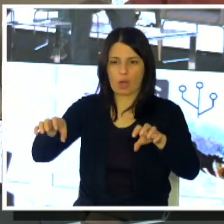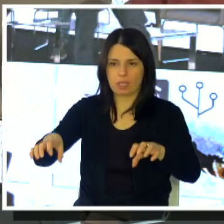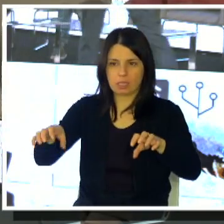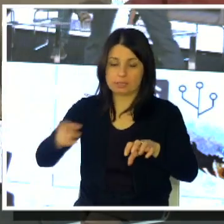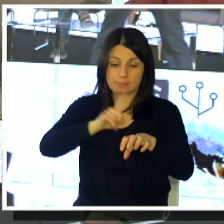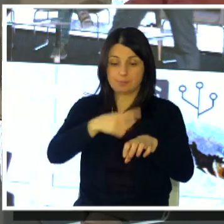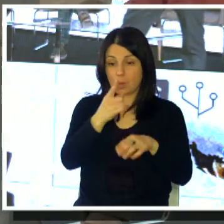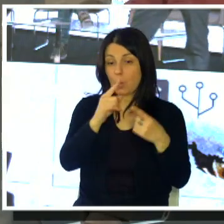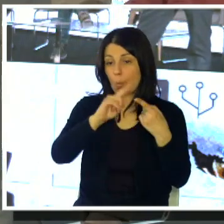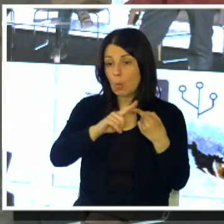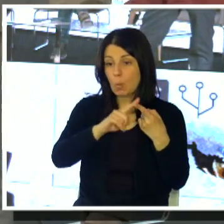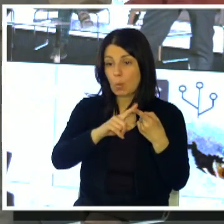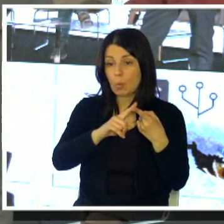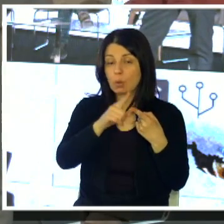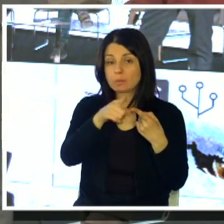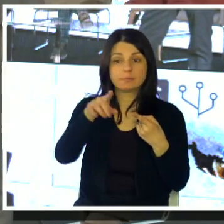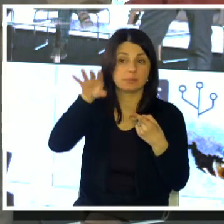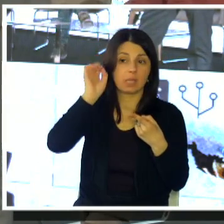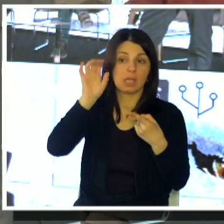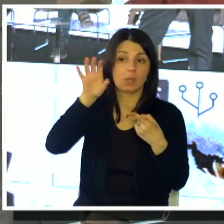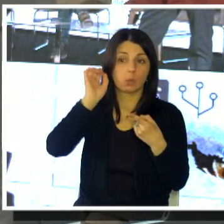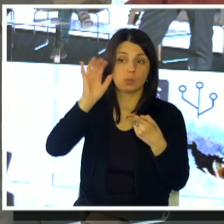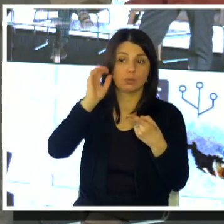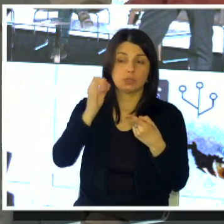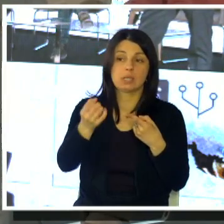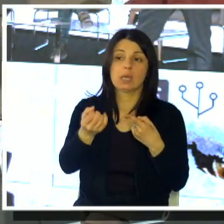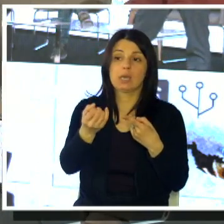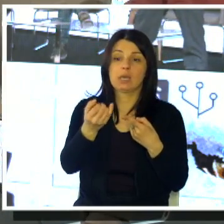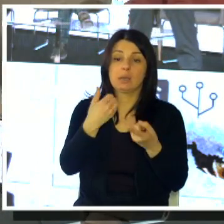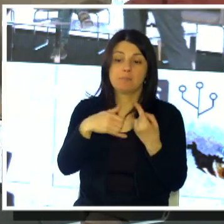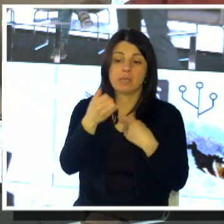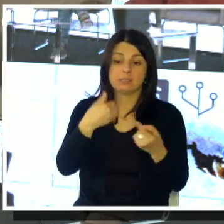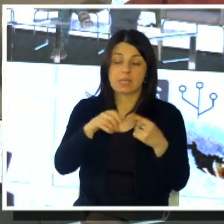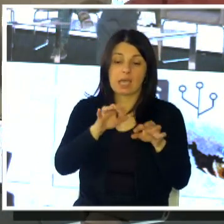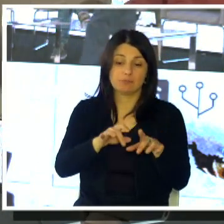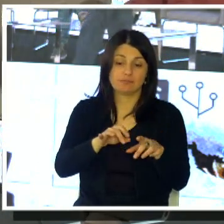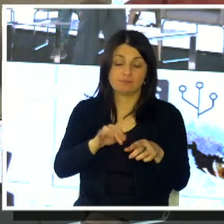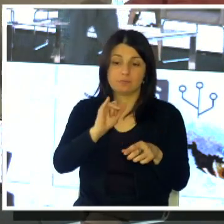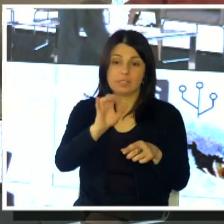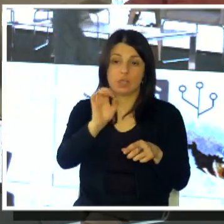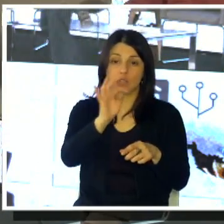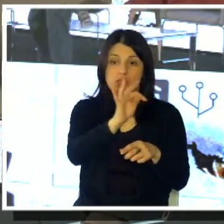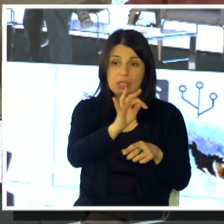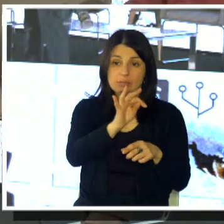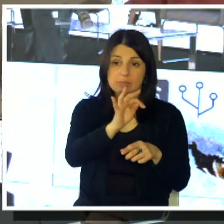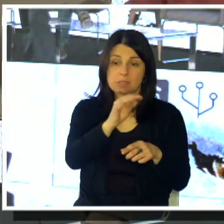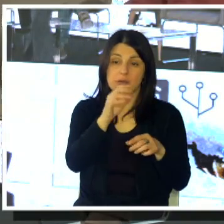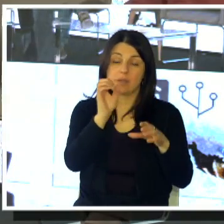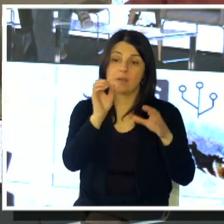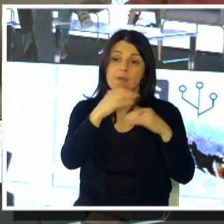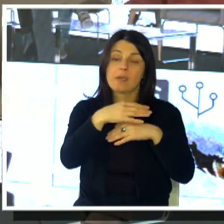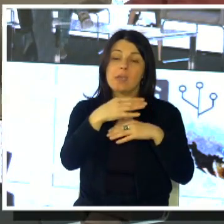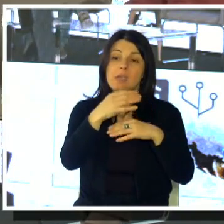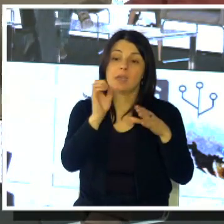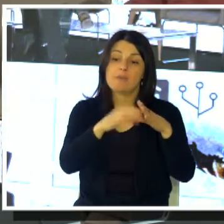un componente que es el que escucha los mensajes de los dispositivos IoT que vamos a tener en el contenedor de la basura, y